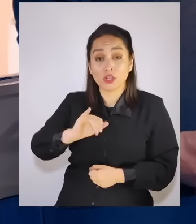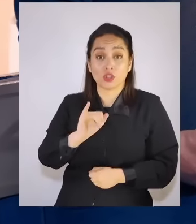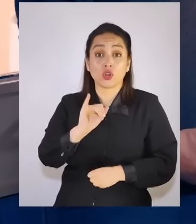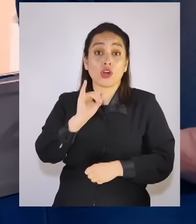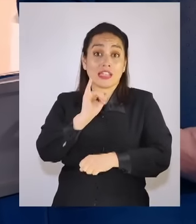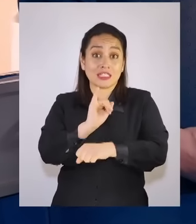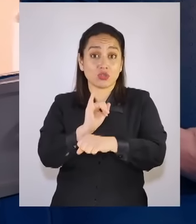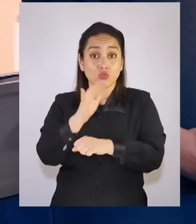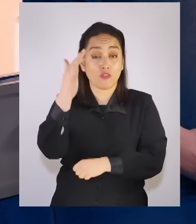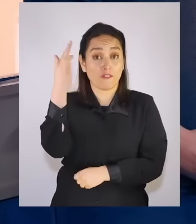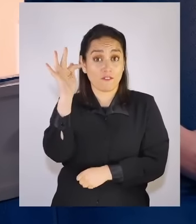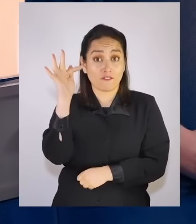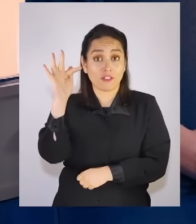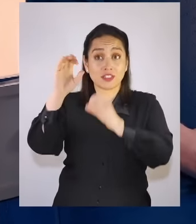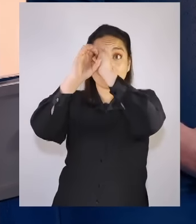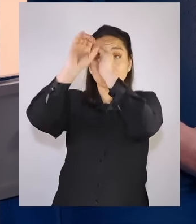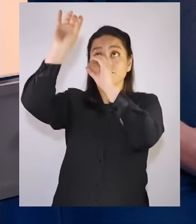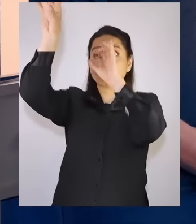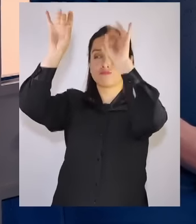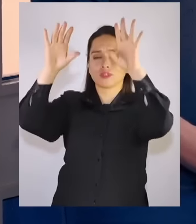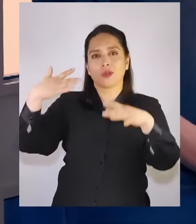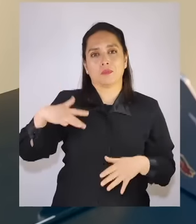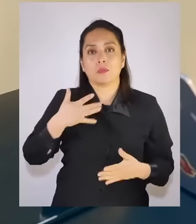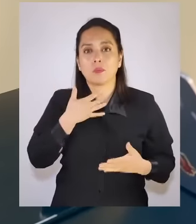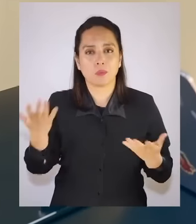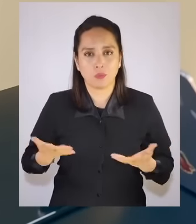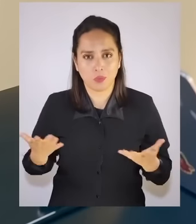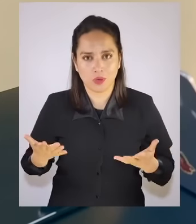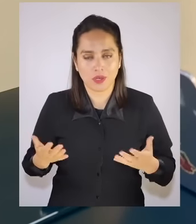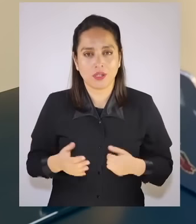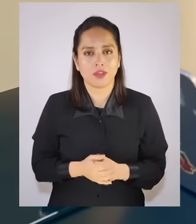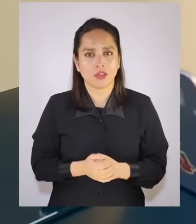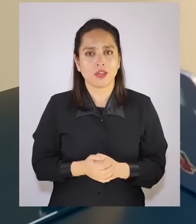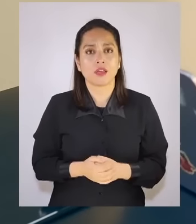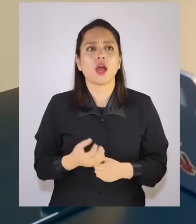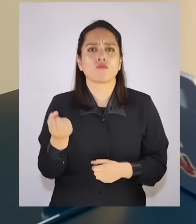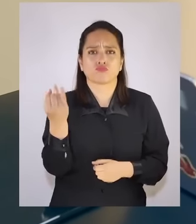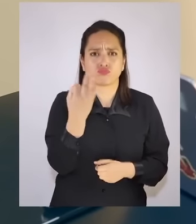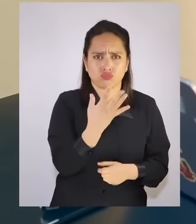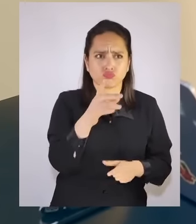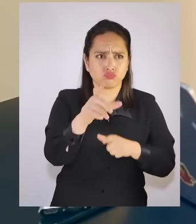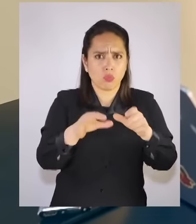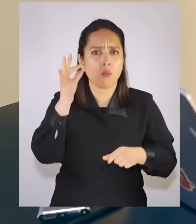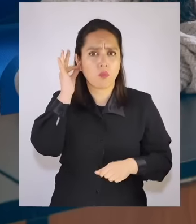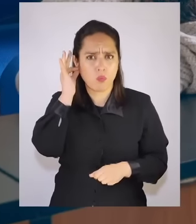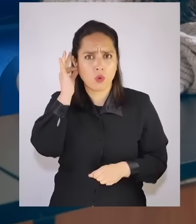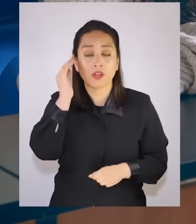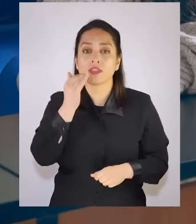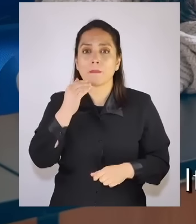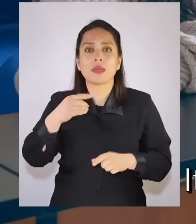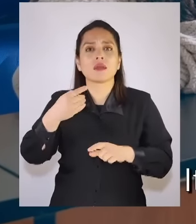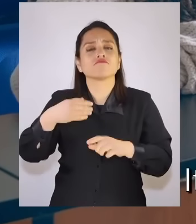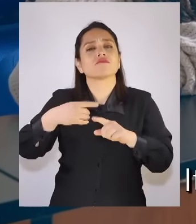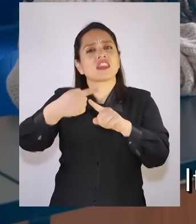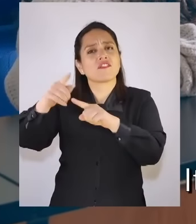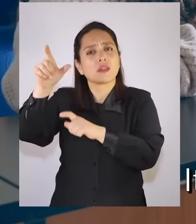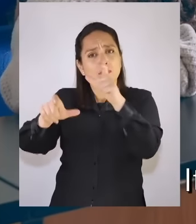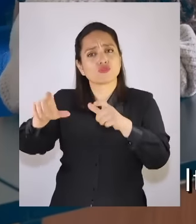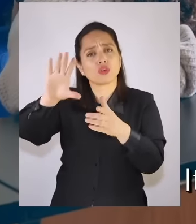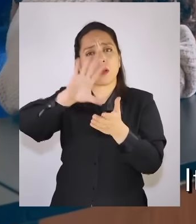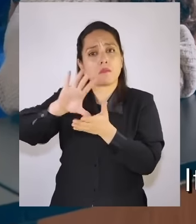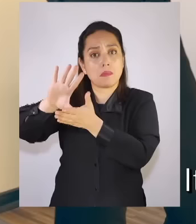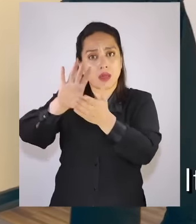de Física y Astronomía se destaca principalmente por tener un gran número de mujeres trabajando, mucho extranjero,